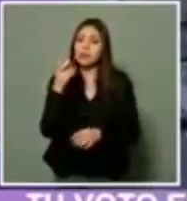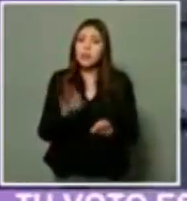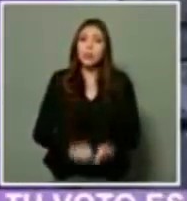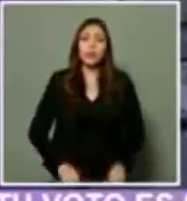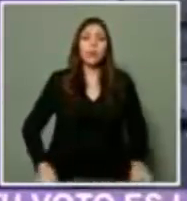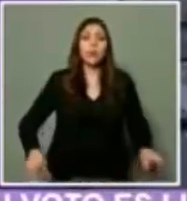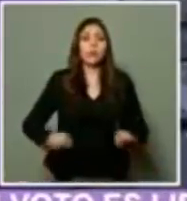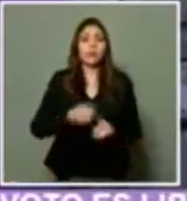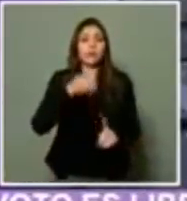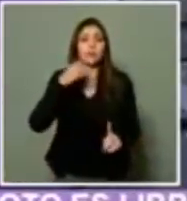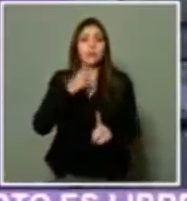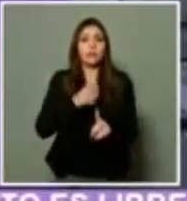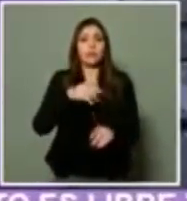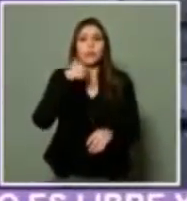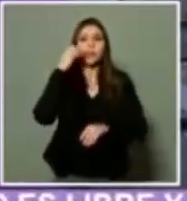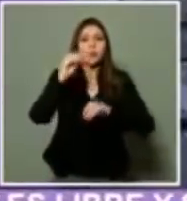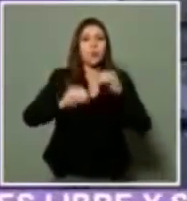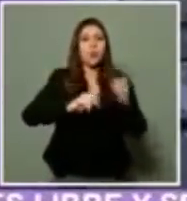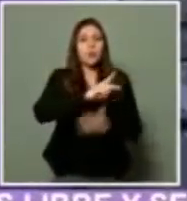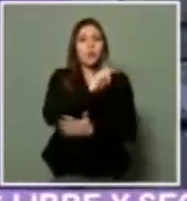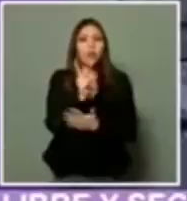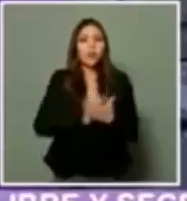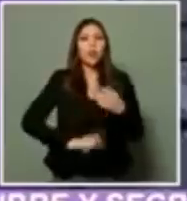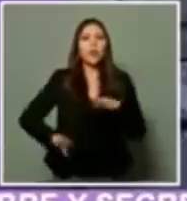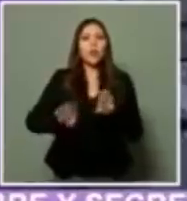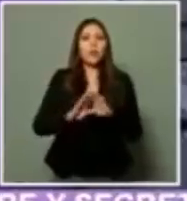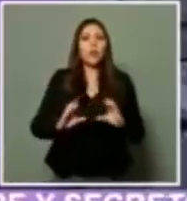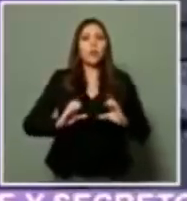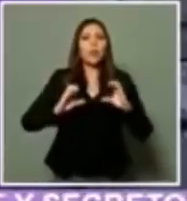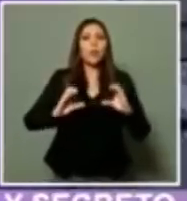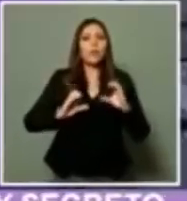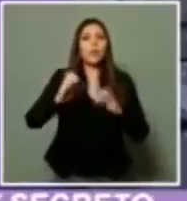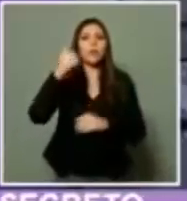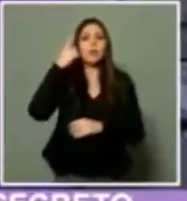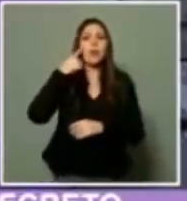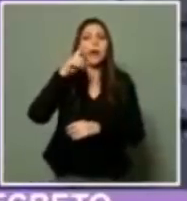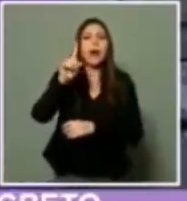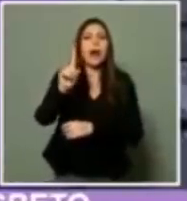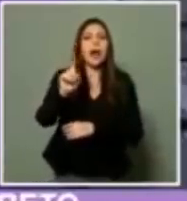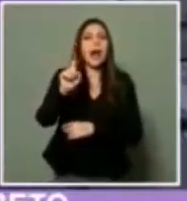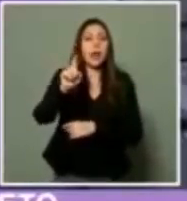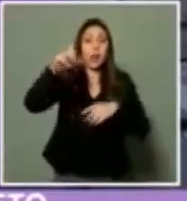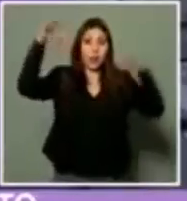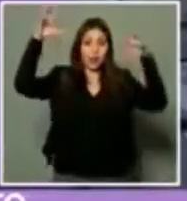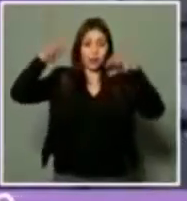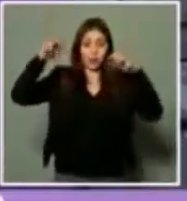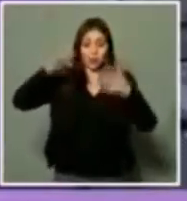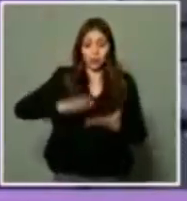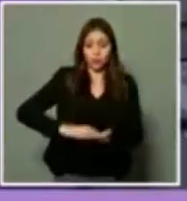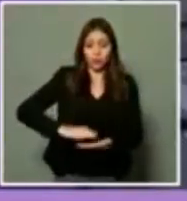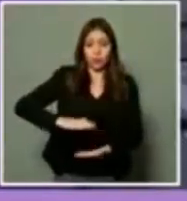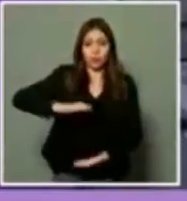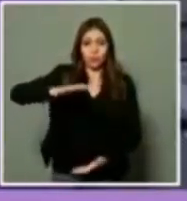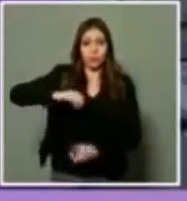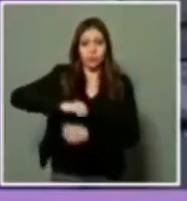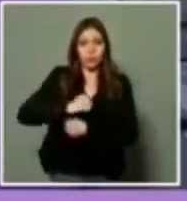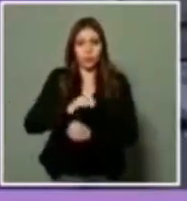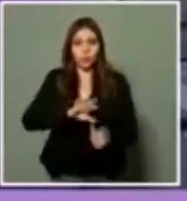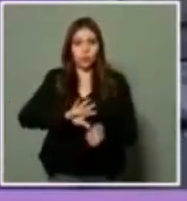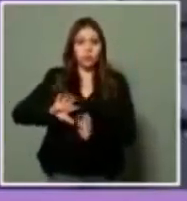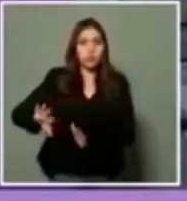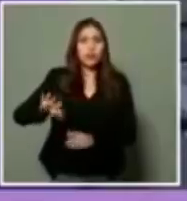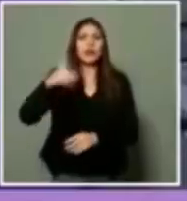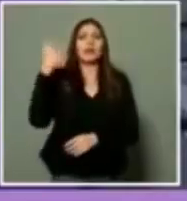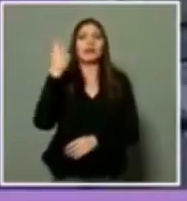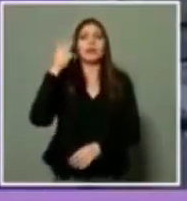a impulsar un gran proyecto de cosecha de agua de lluvia. Vamos a terminar con la sustitución de